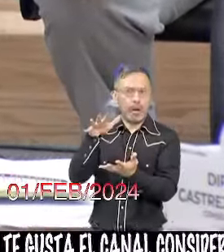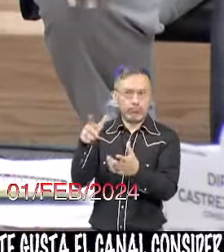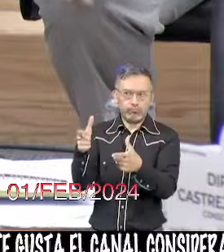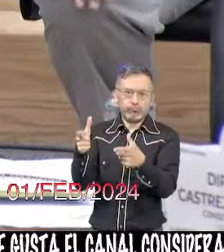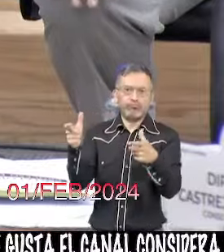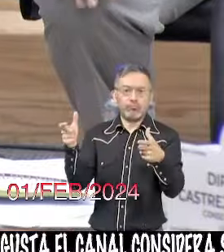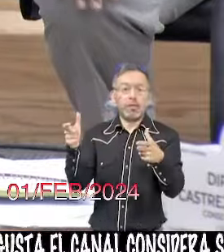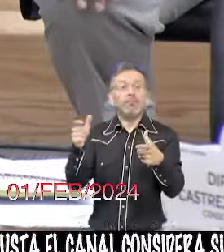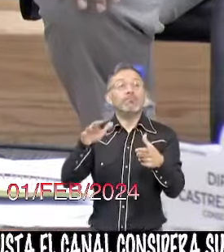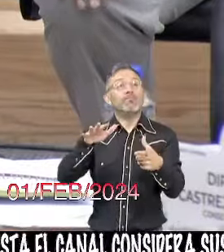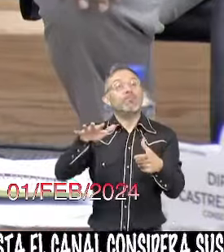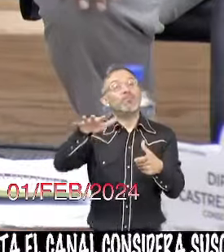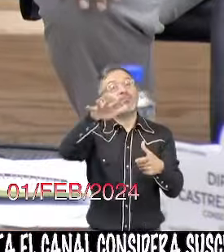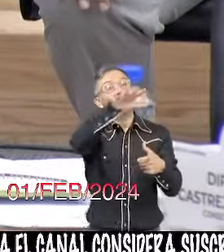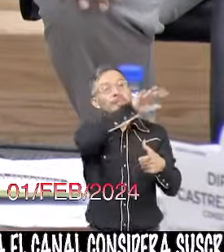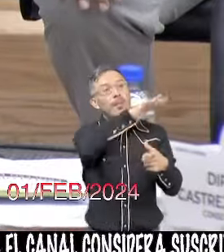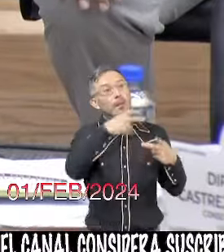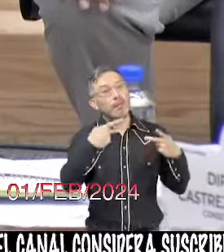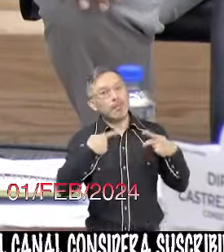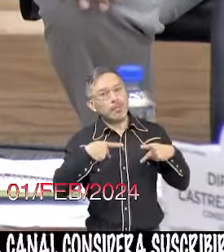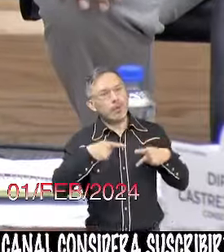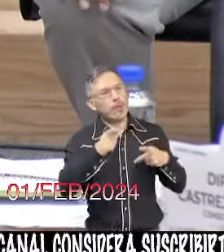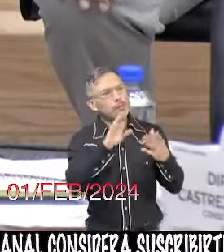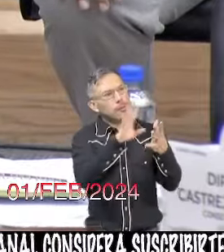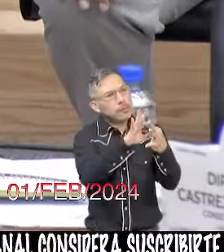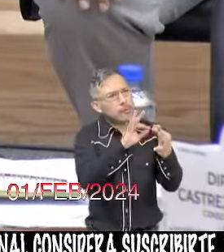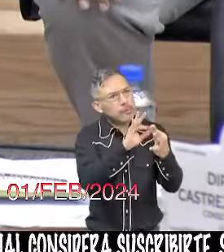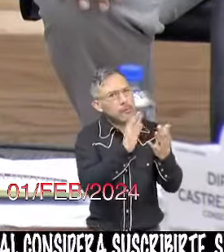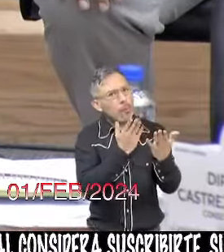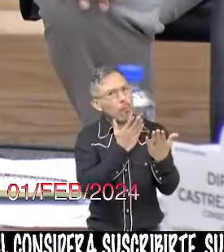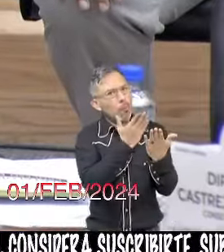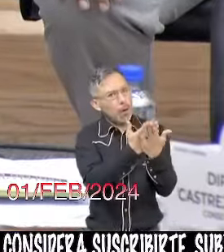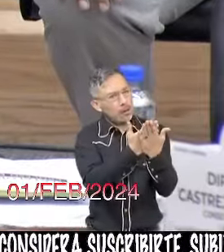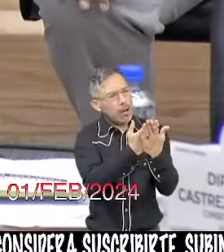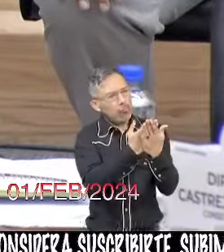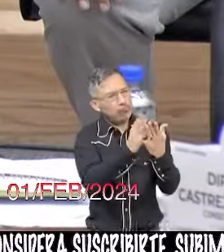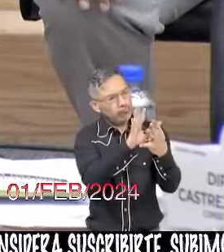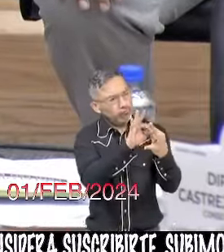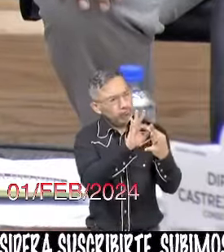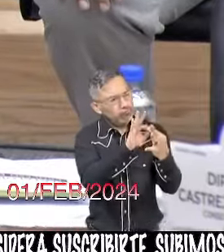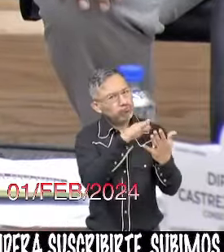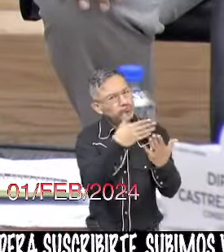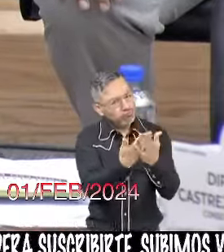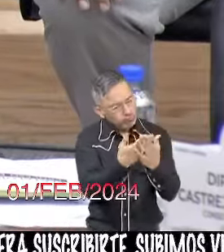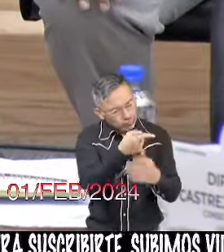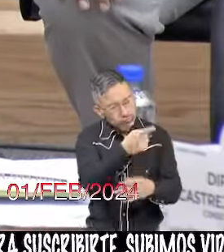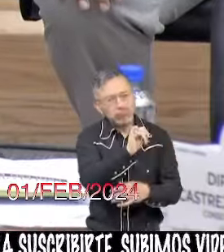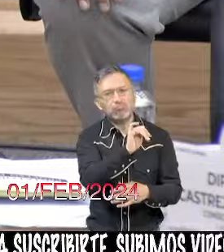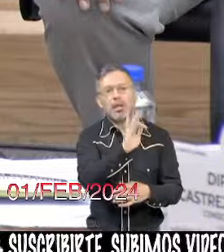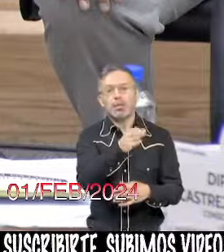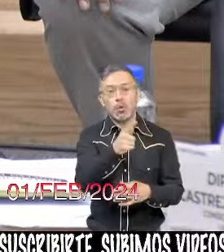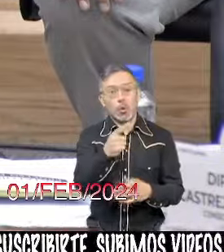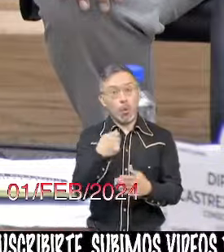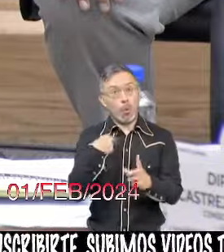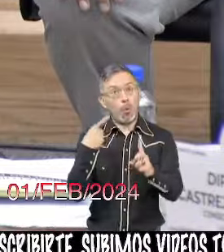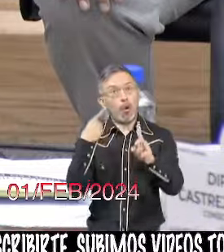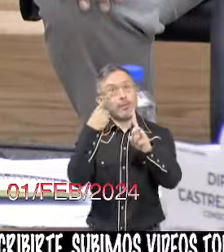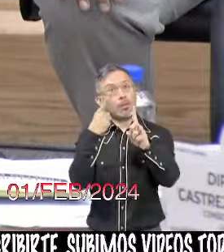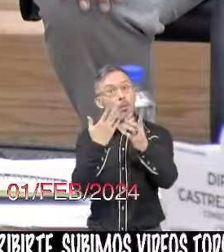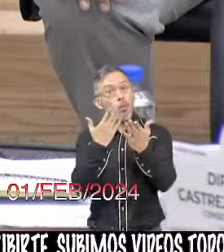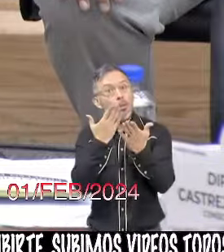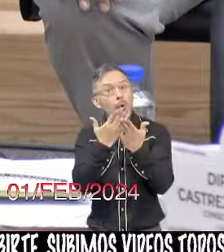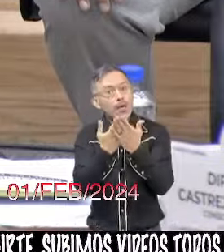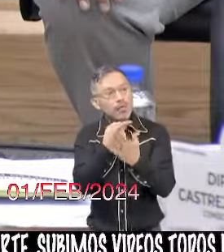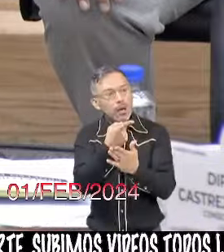ciudadanos de que lo que proponemos es posible. Por ello, es